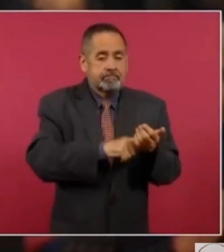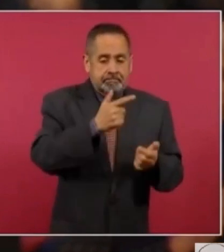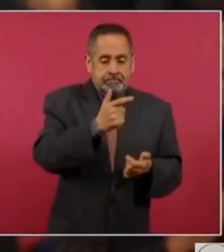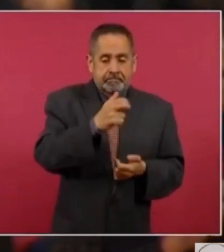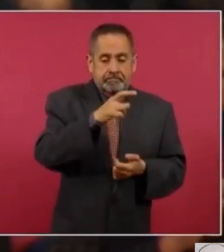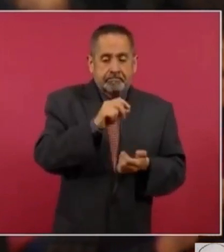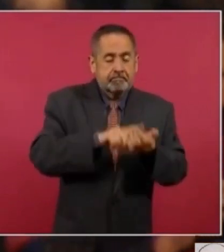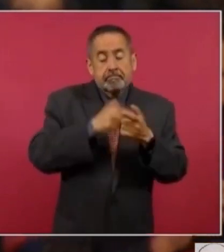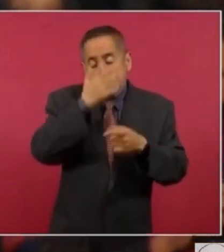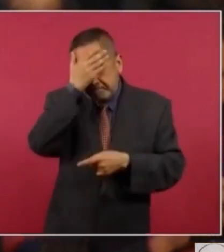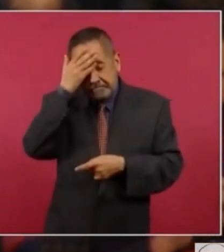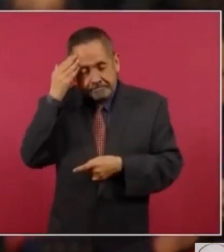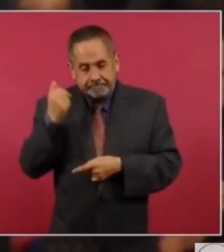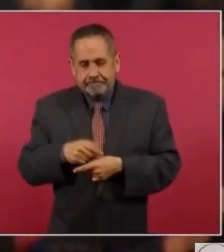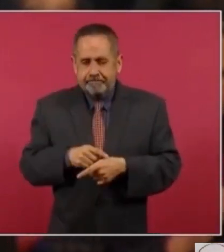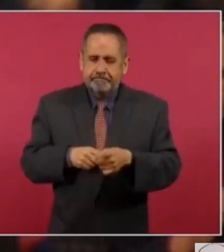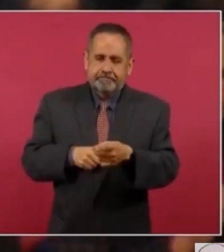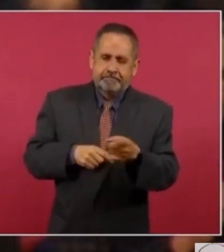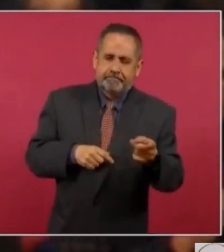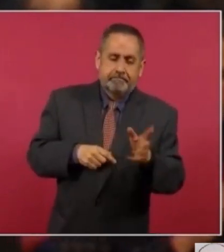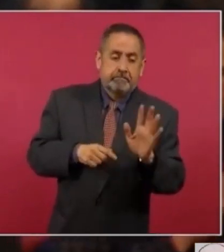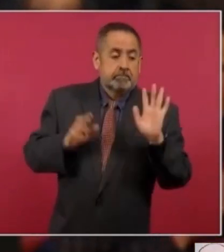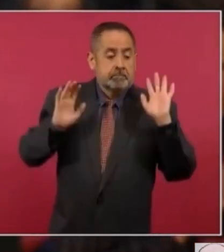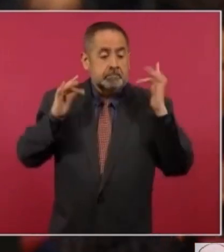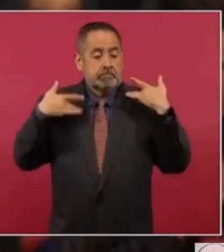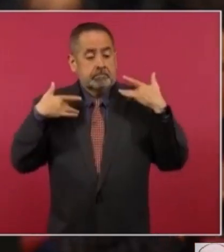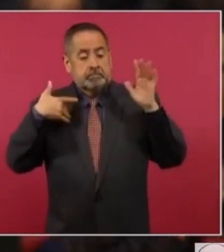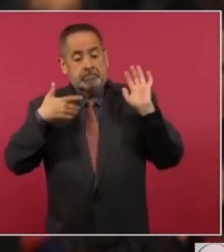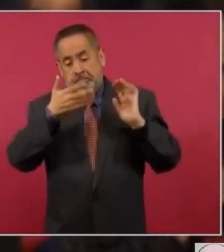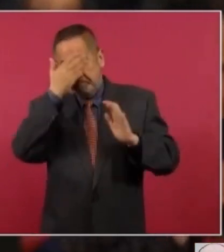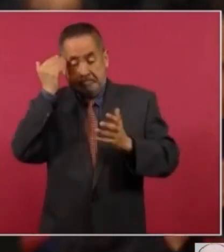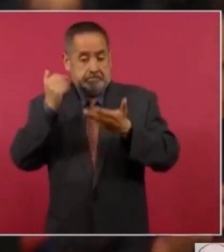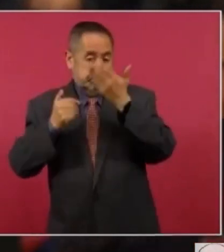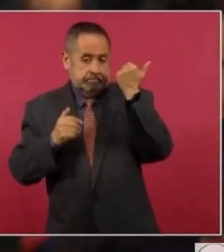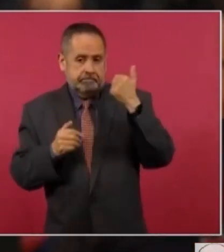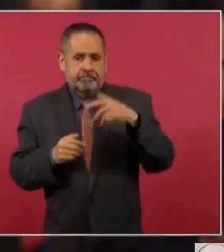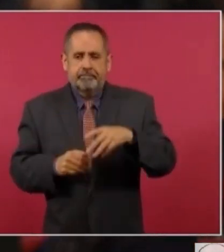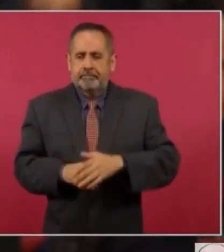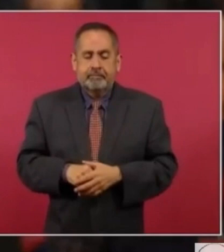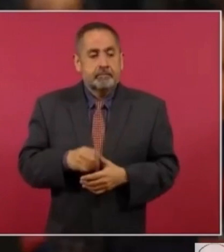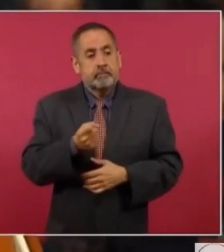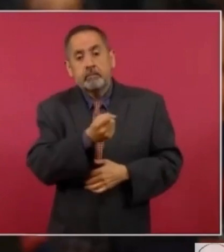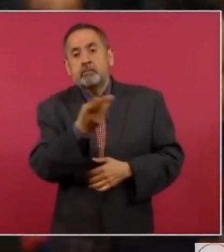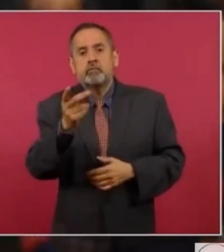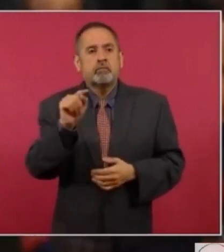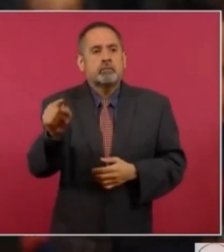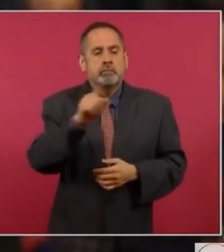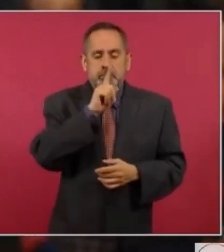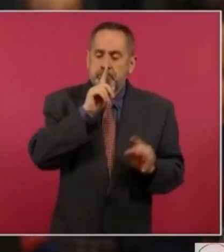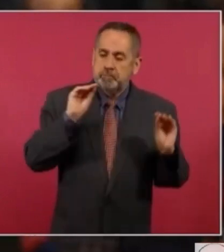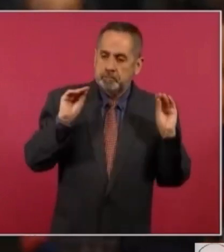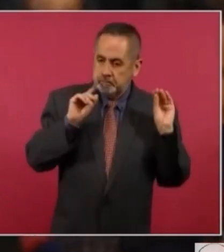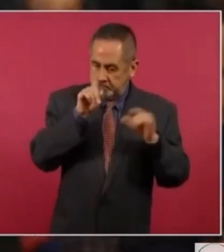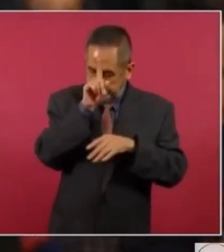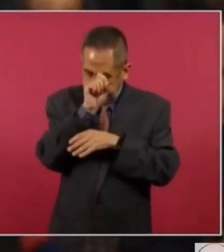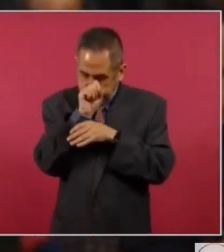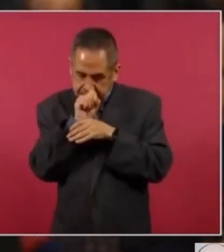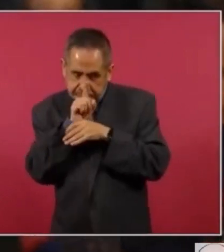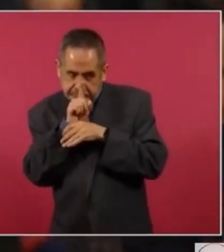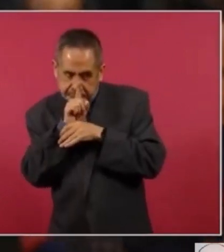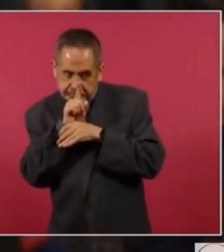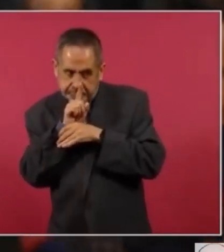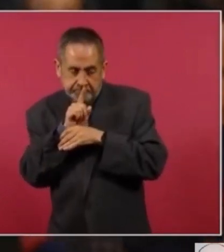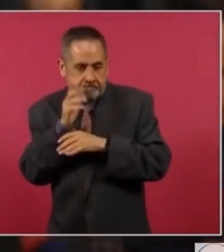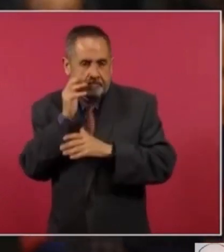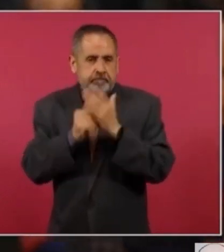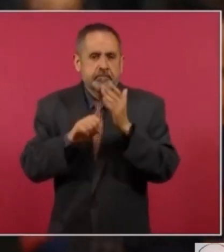nexos? Ahora les surge decir que no estaban enterados, pero hay otros que guardan silencio, que mejor prefieren agachar la cabeza,